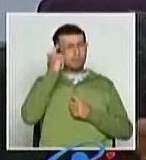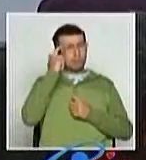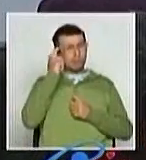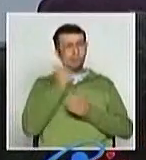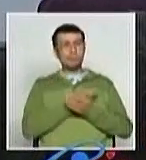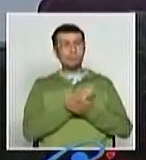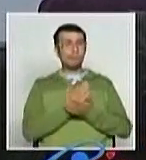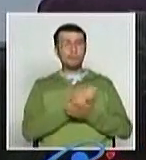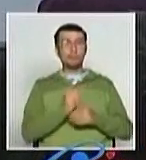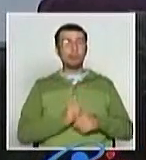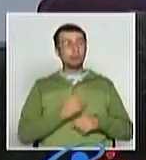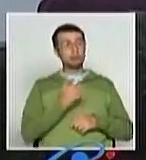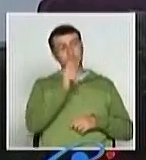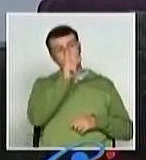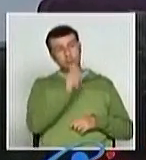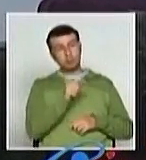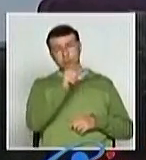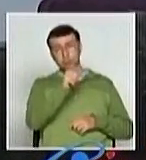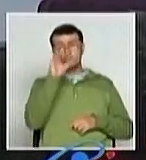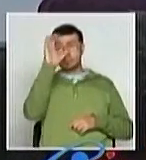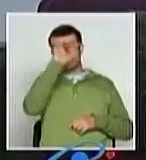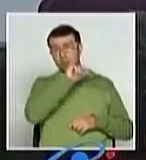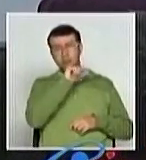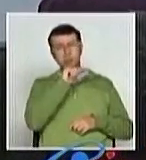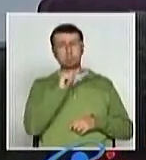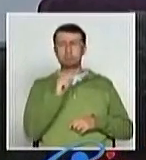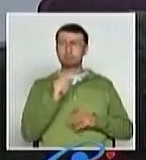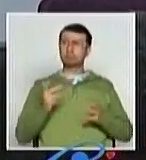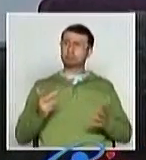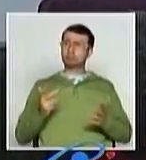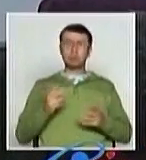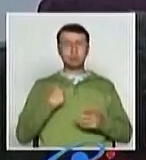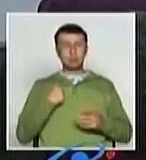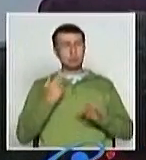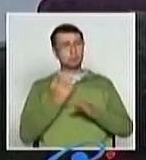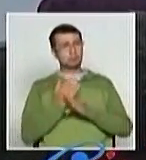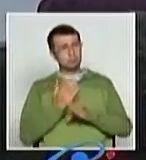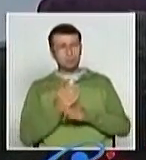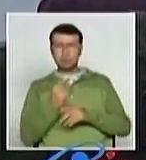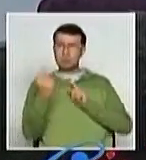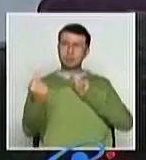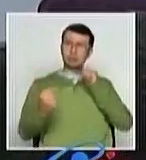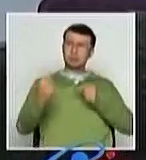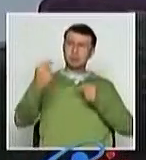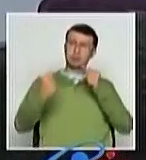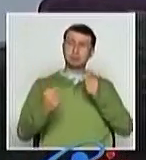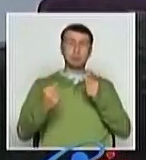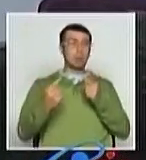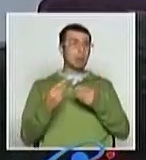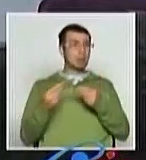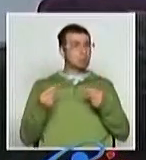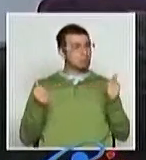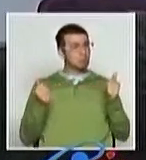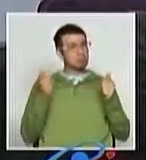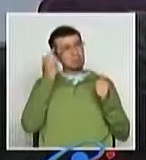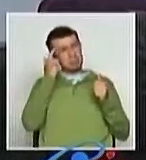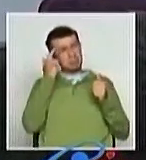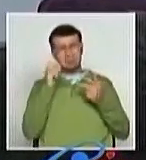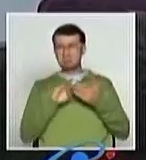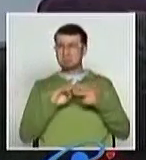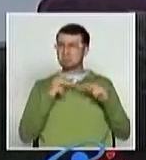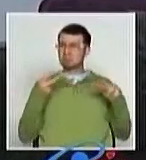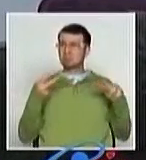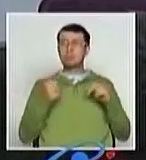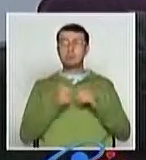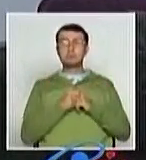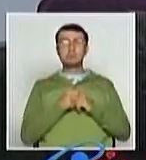cuando ese ser humano comienza a anar se da cuenta que muchos de esos conflictos que eran con el otro simplemente son alteraciones de pensamiento Entonces nosotros